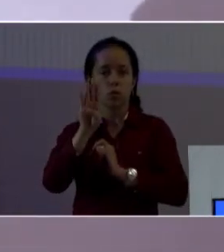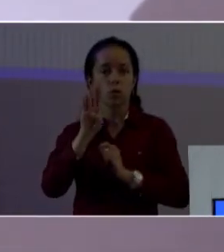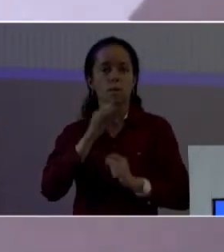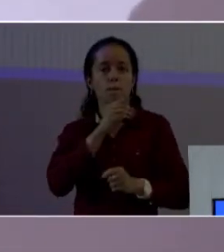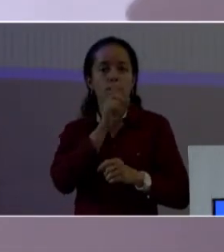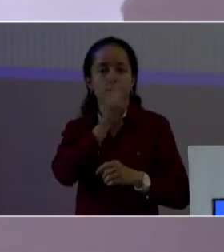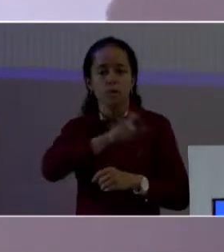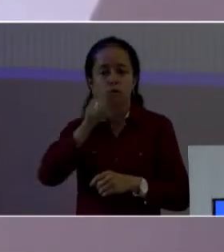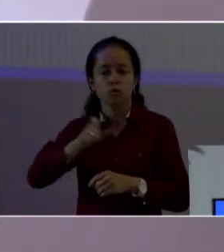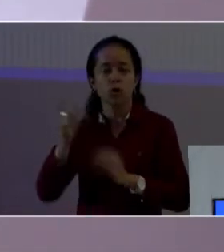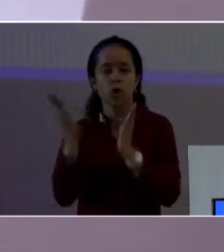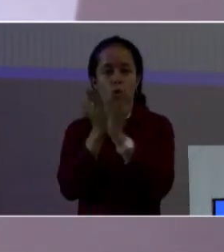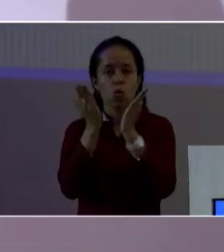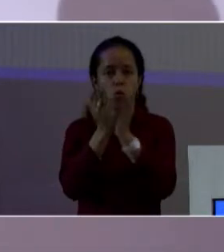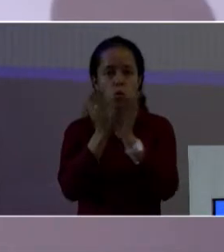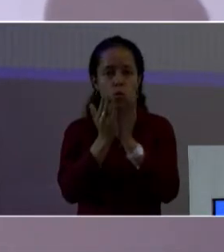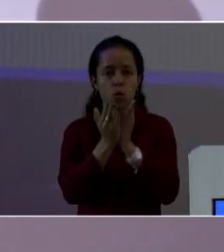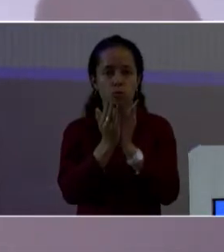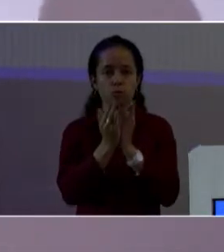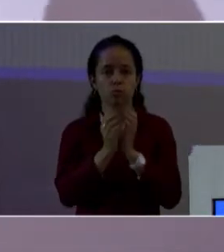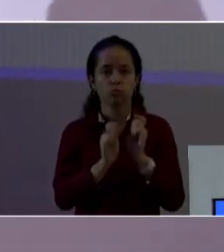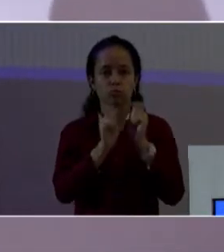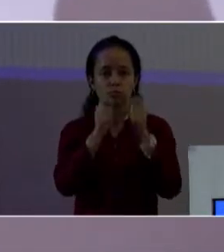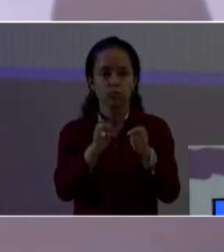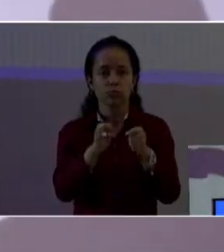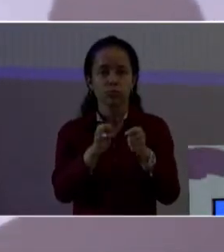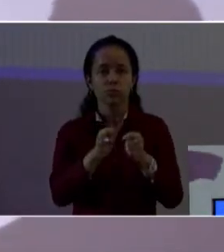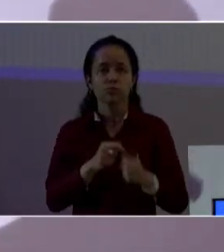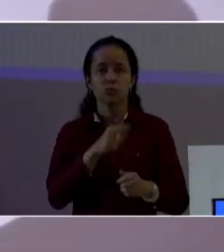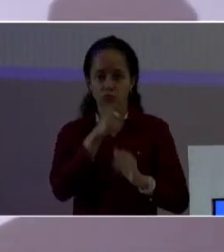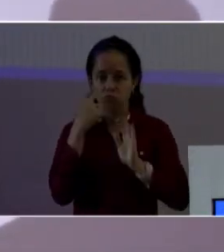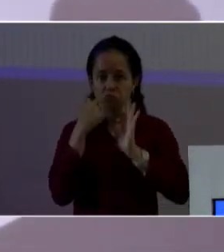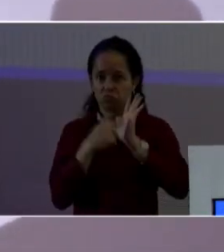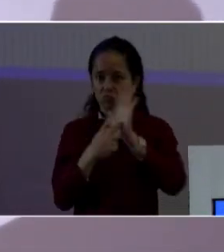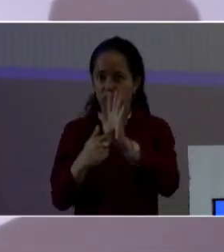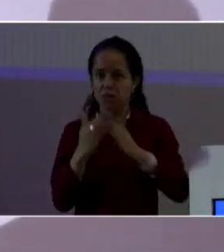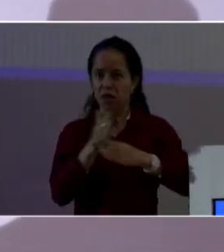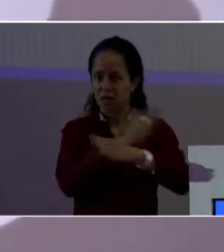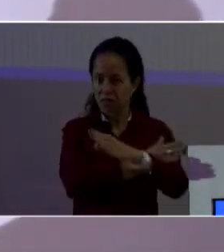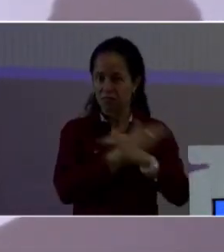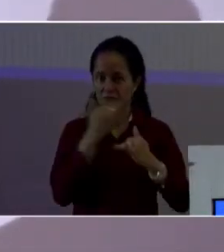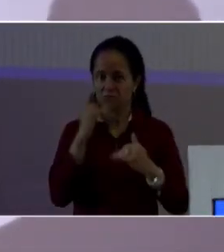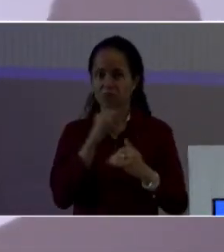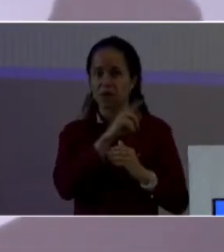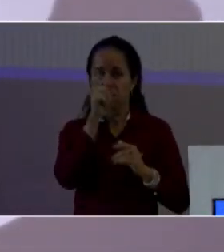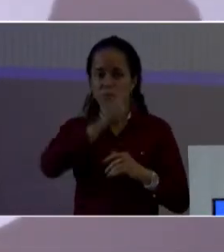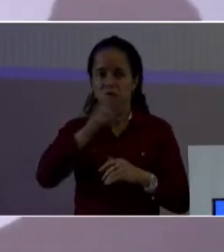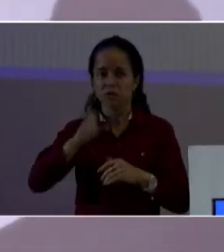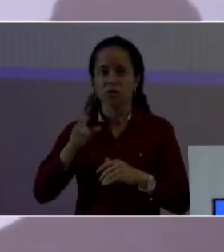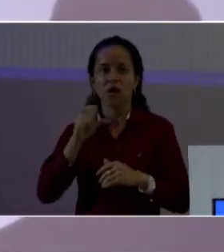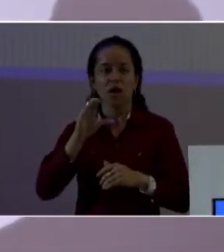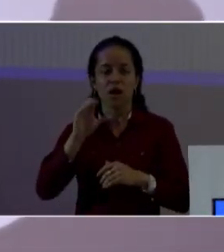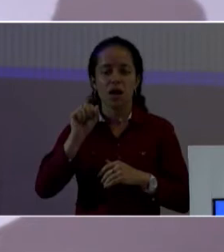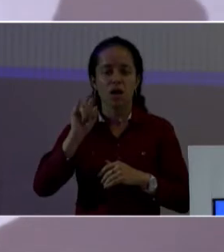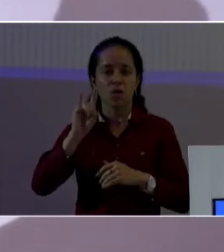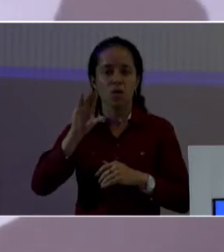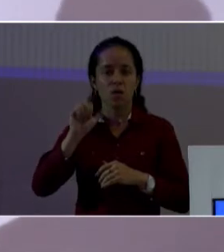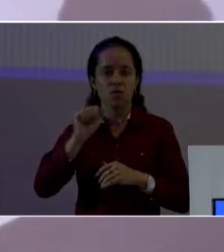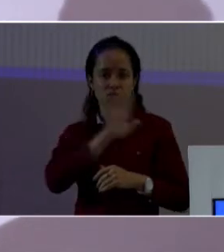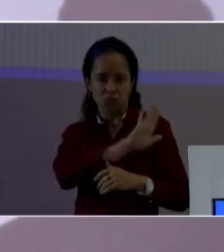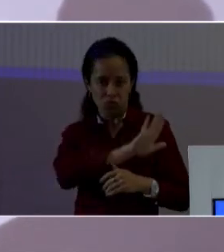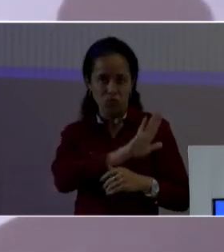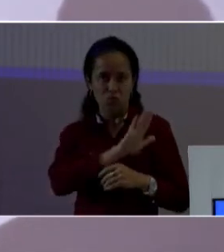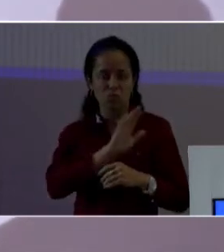modelo educativo, que tenemos un modelo propio, como lo pudieron ver de la persona que nos hablaba del Cauca, un